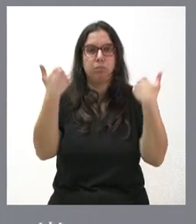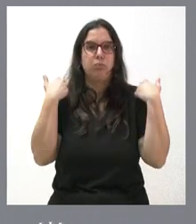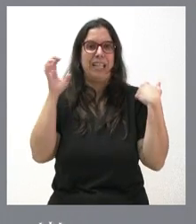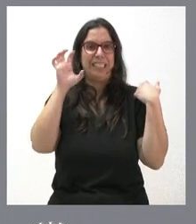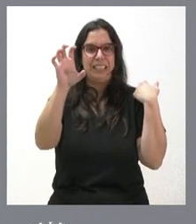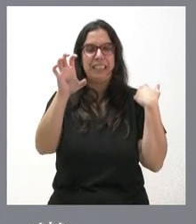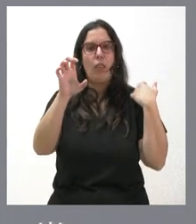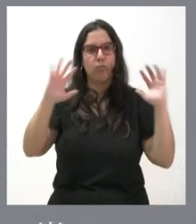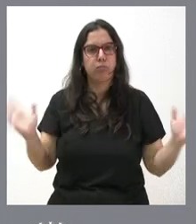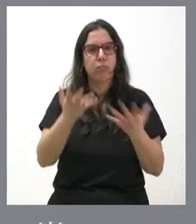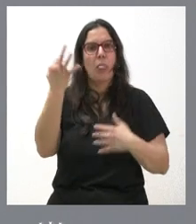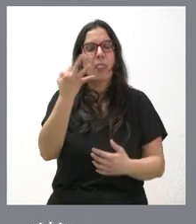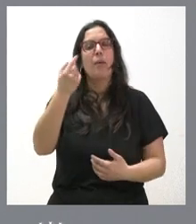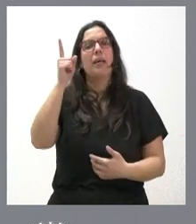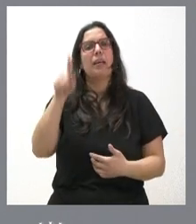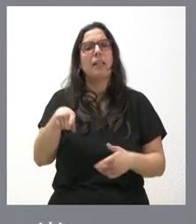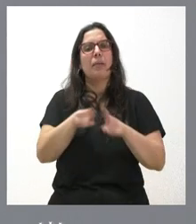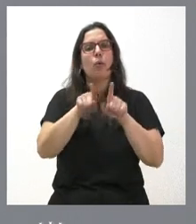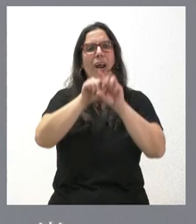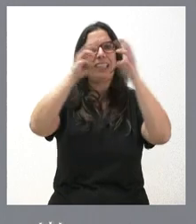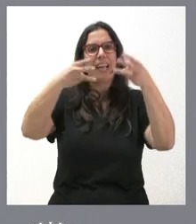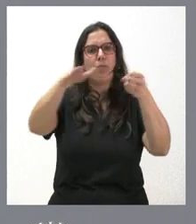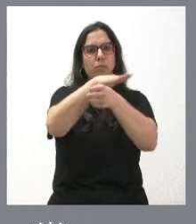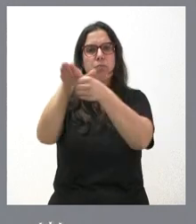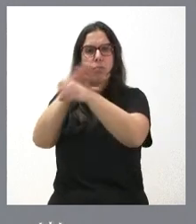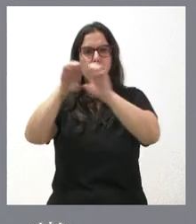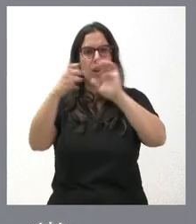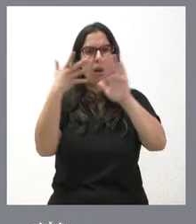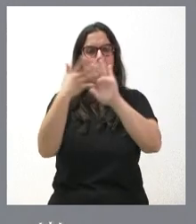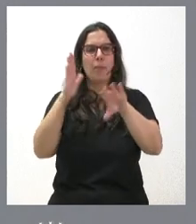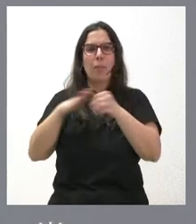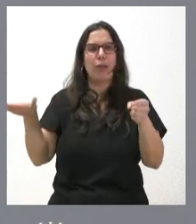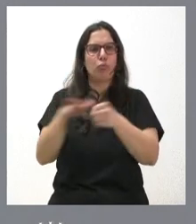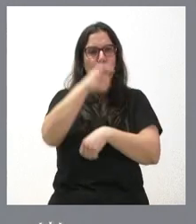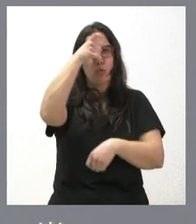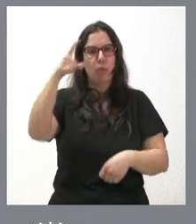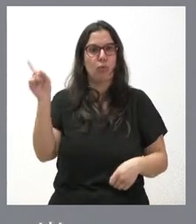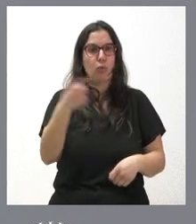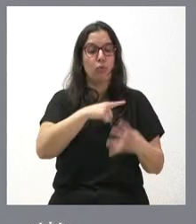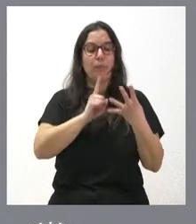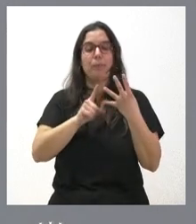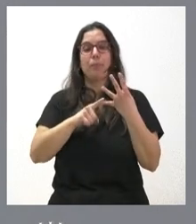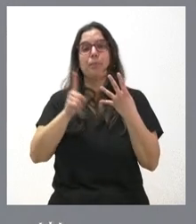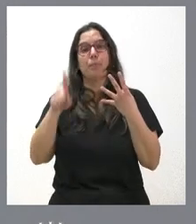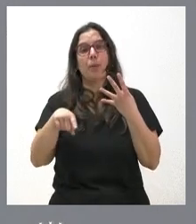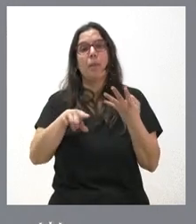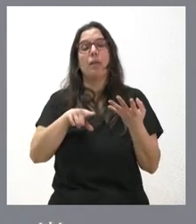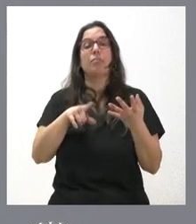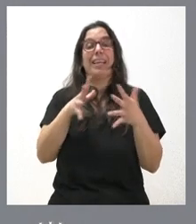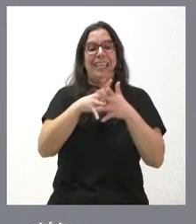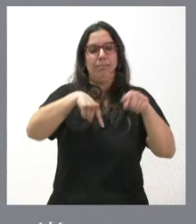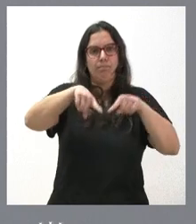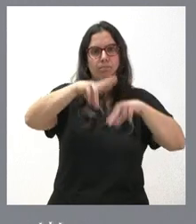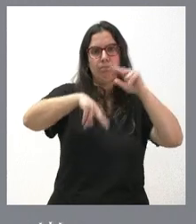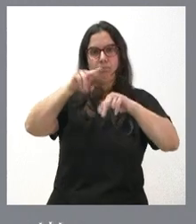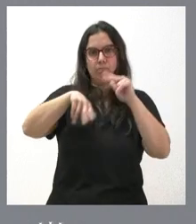estado y se aborde la conectividad efectiva y real de la banda alcha en el mundo rural en cuarto lugar la ejecución de infraestructura más